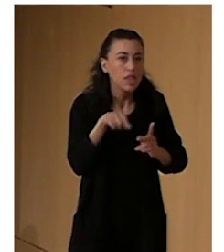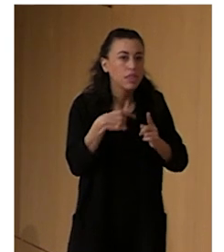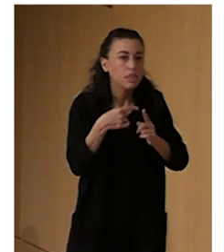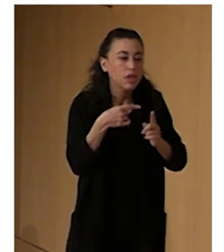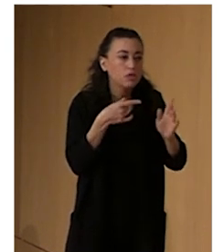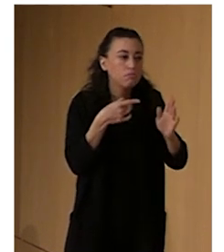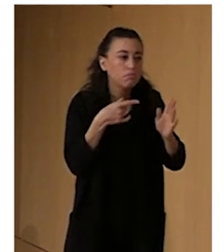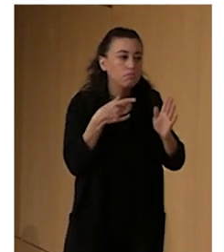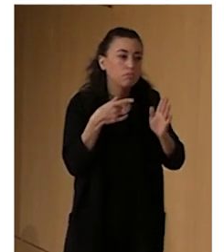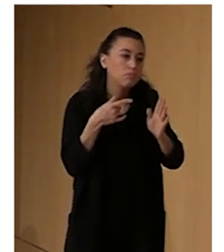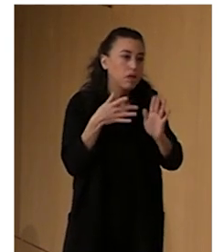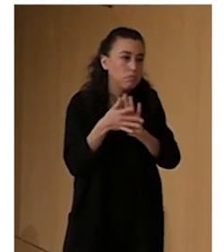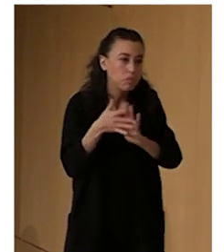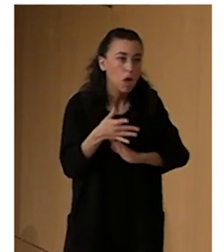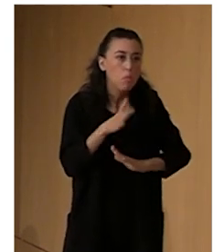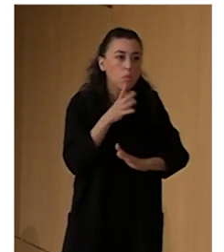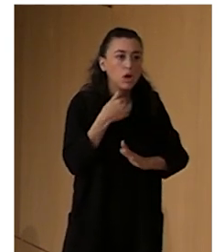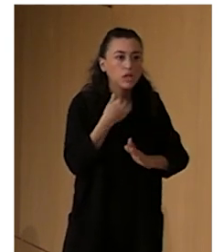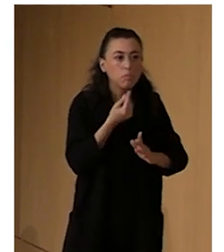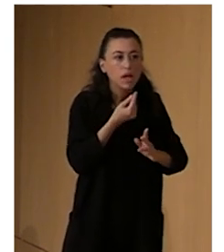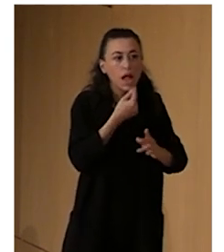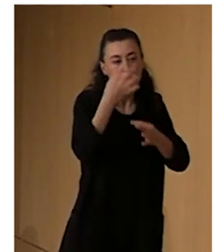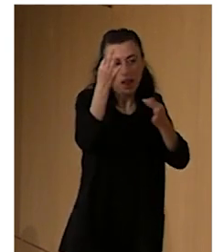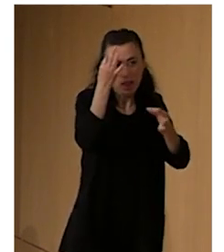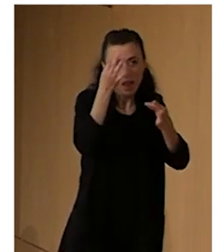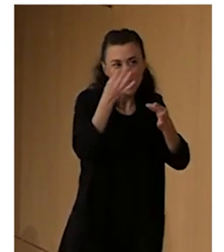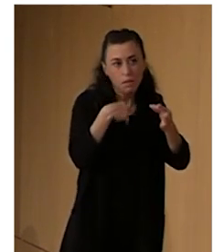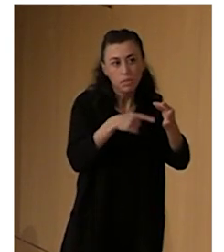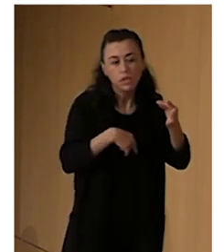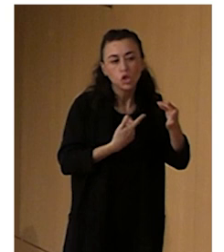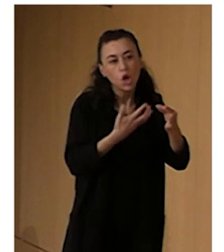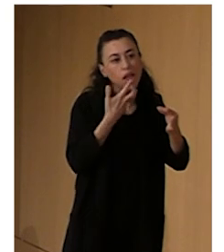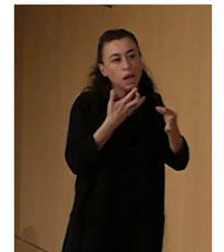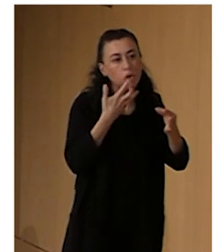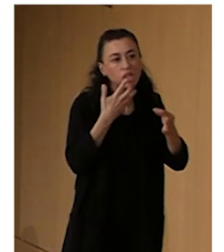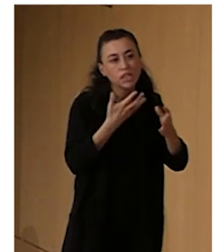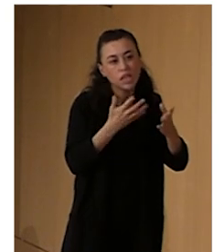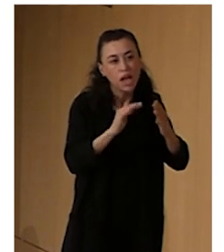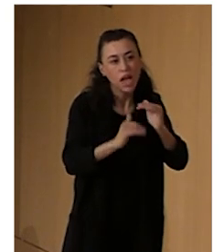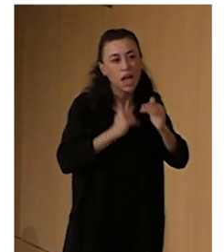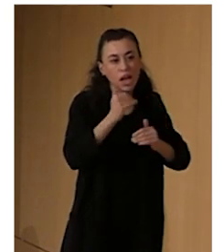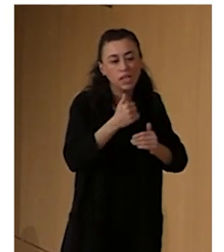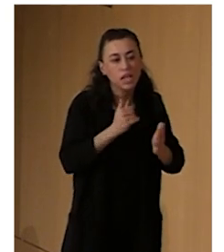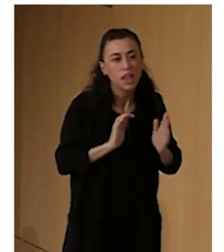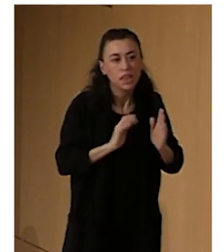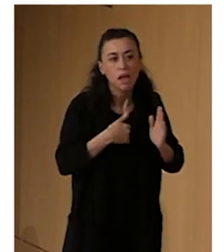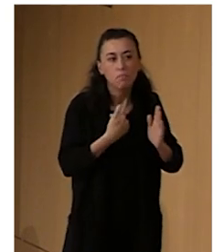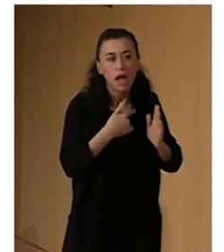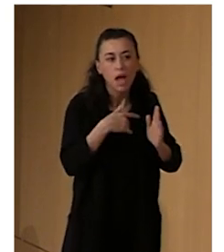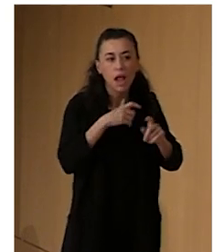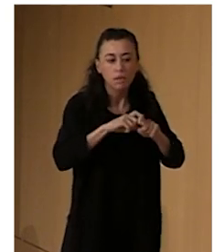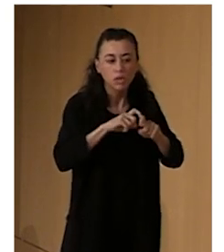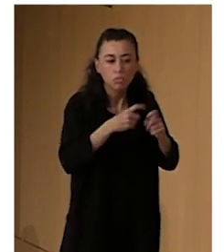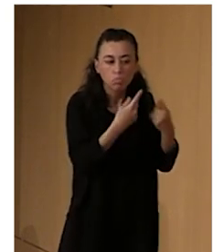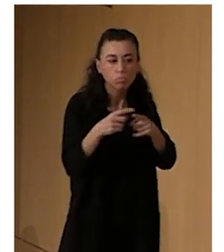personajes no del Museo del Prado que hemos seleccionado como como ejemplos de resiliencia de distintos aspectos de la de la resiliencia